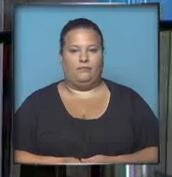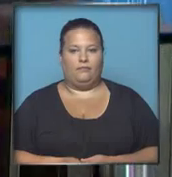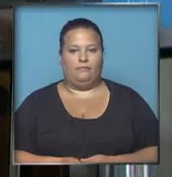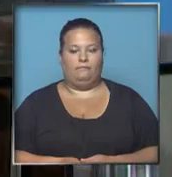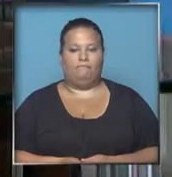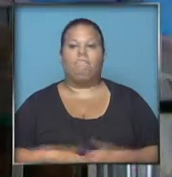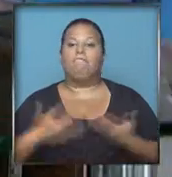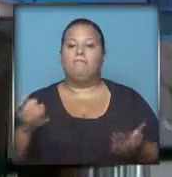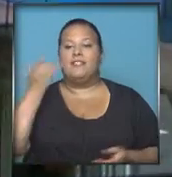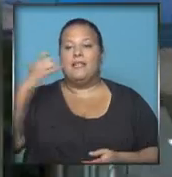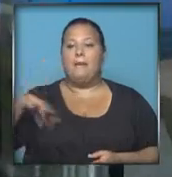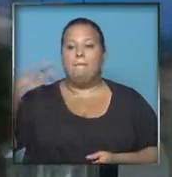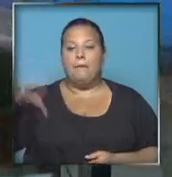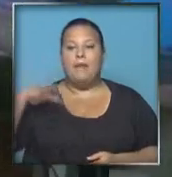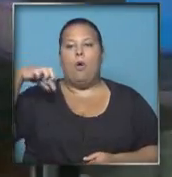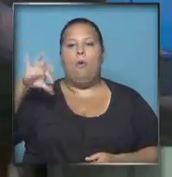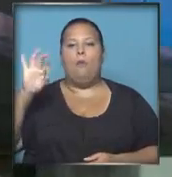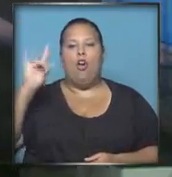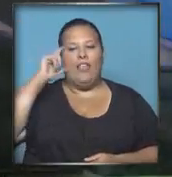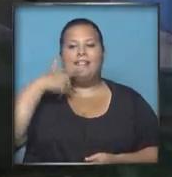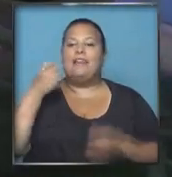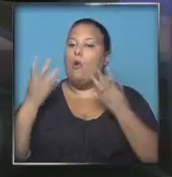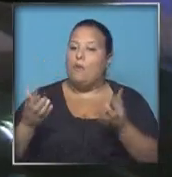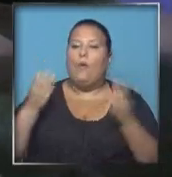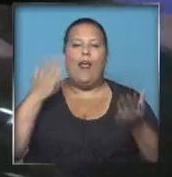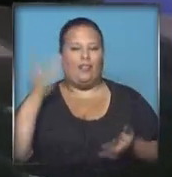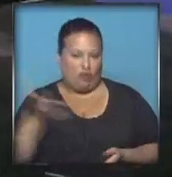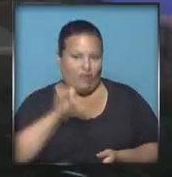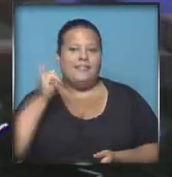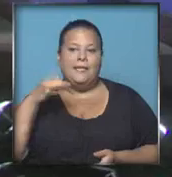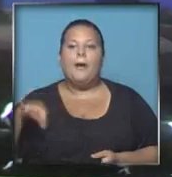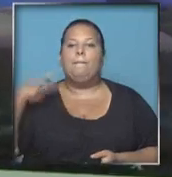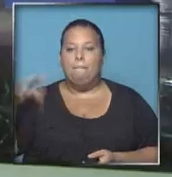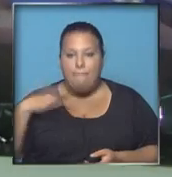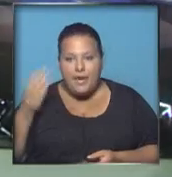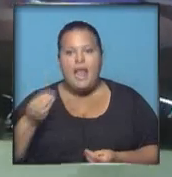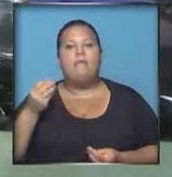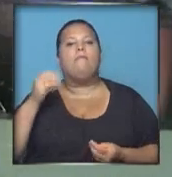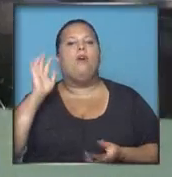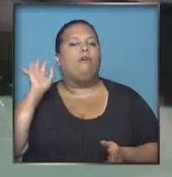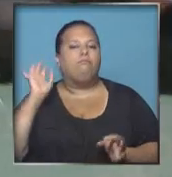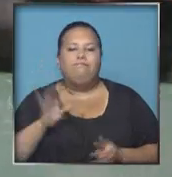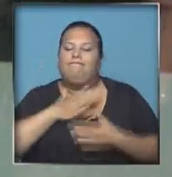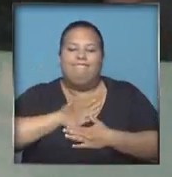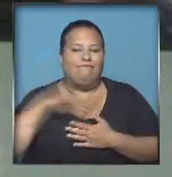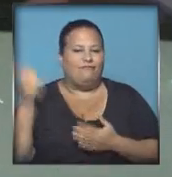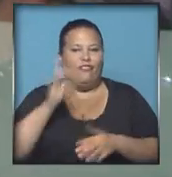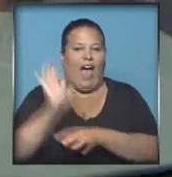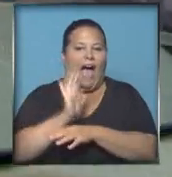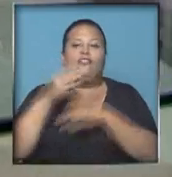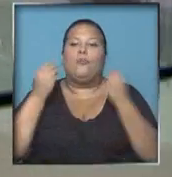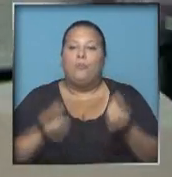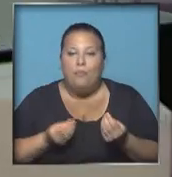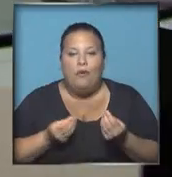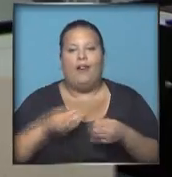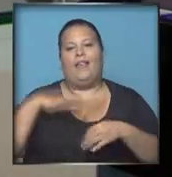biden se entregaron los premios por estar en muy buenas tardes para todos claro se entregaron los premios por estar que son premios absolutamente queridos por los actores porque